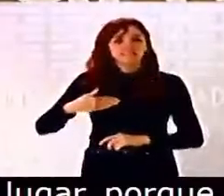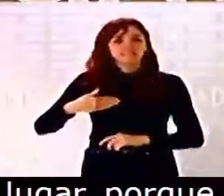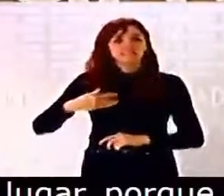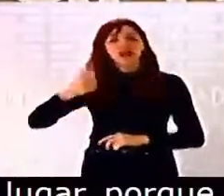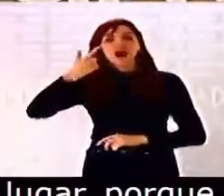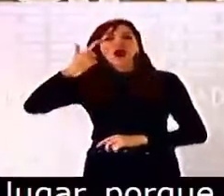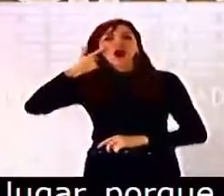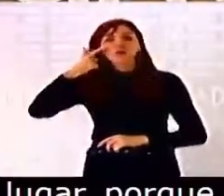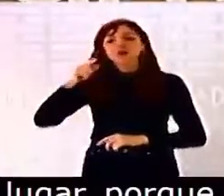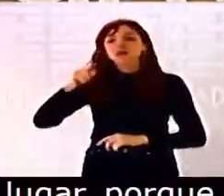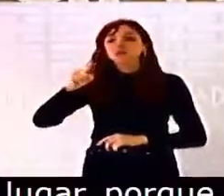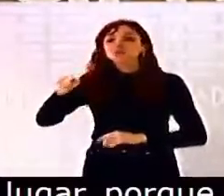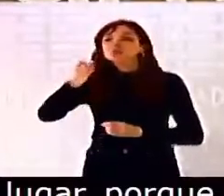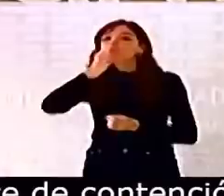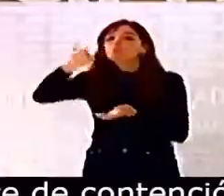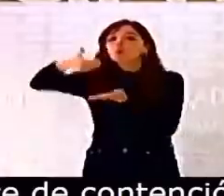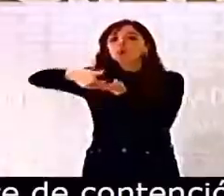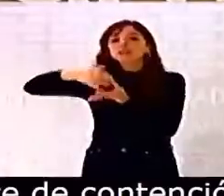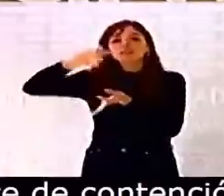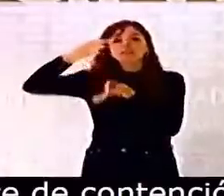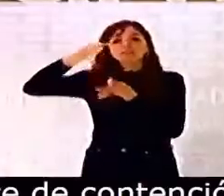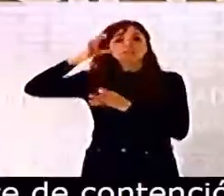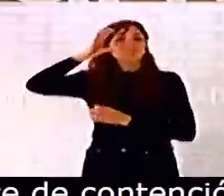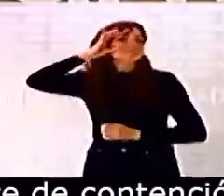escuchar cuáles eran sus propuestas concretas,